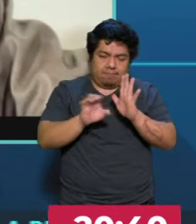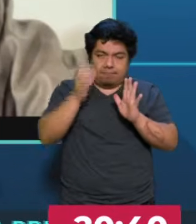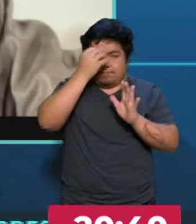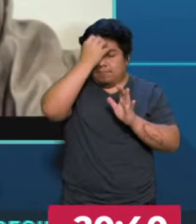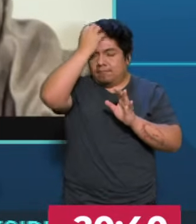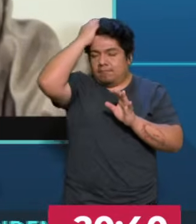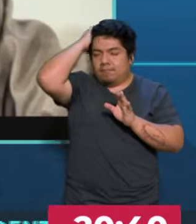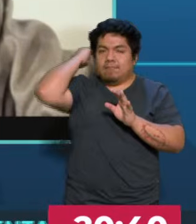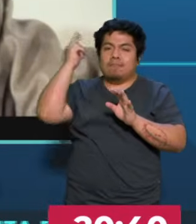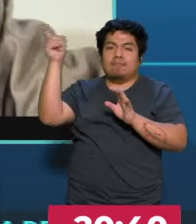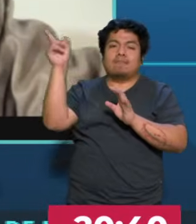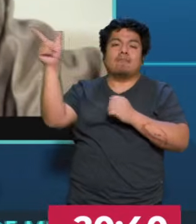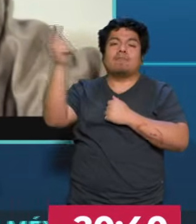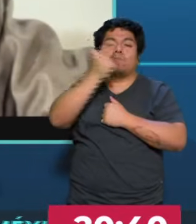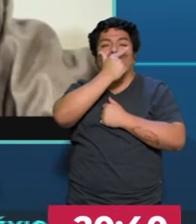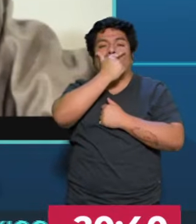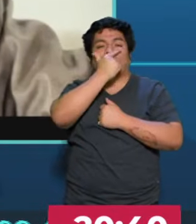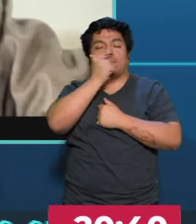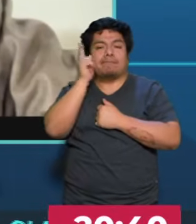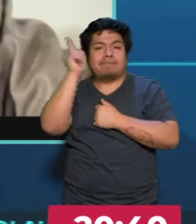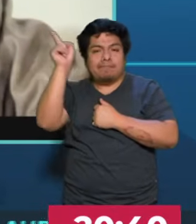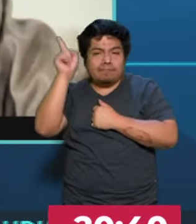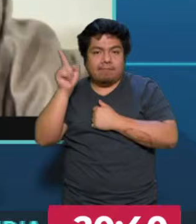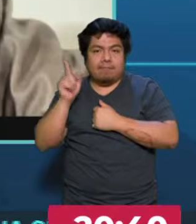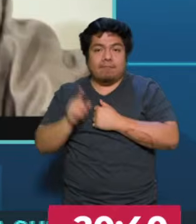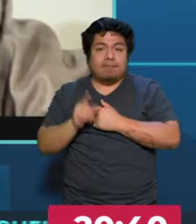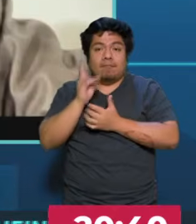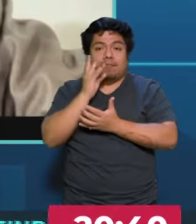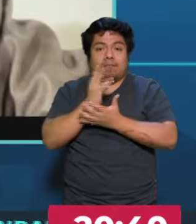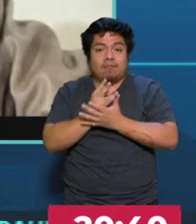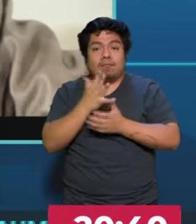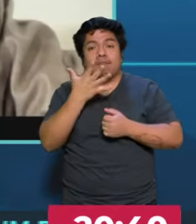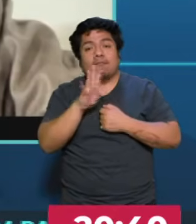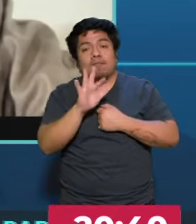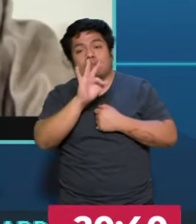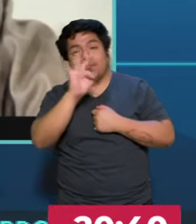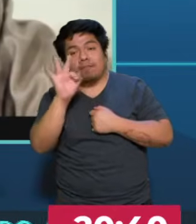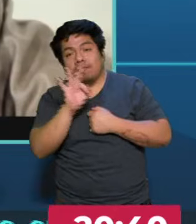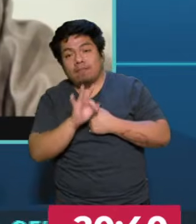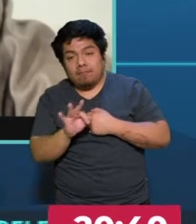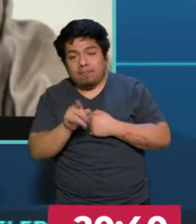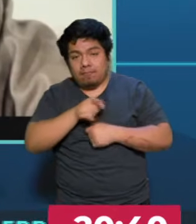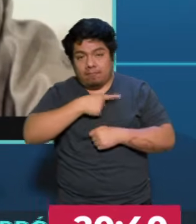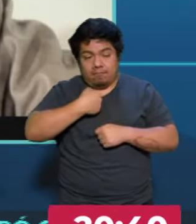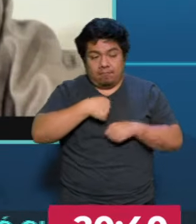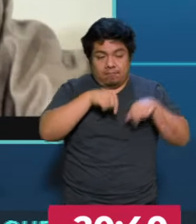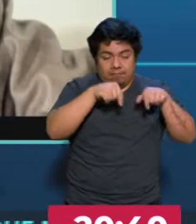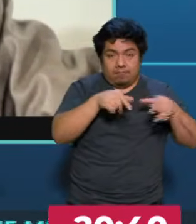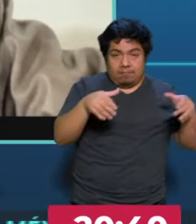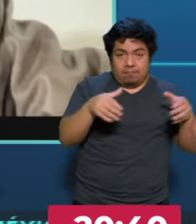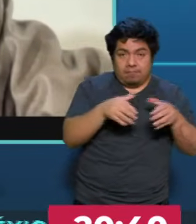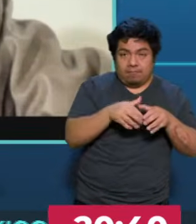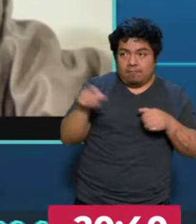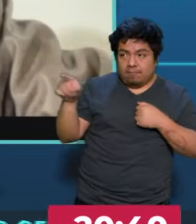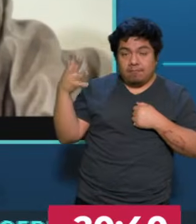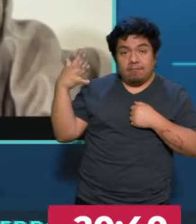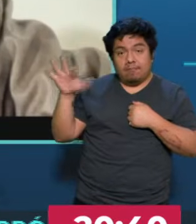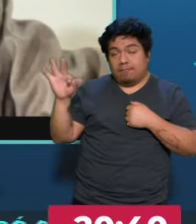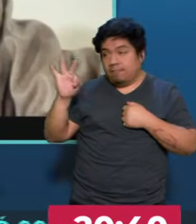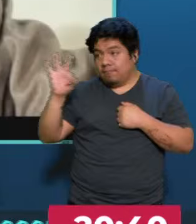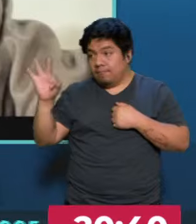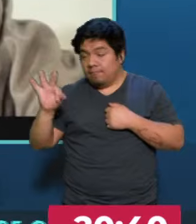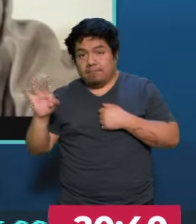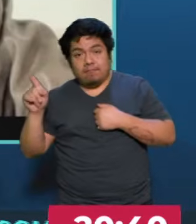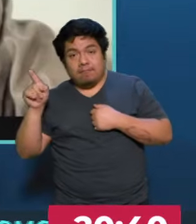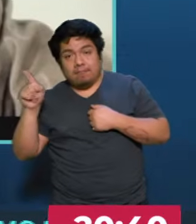por ejemplo, en Inglaterra, donde 1/10 parte del número que nosotros tenemos en proporción, 1/10 parte